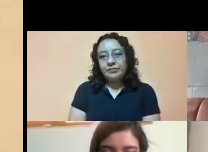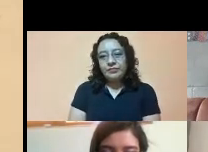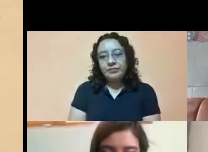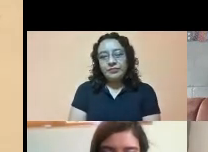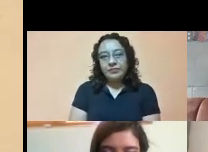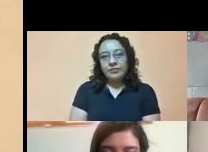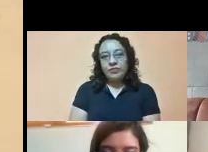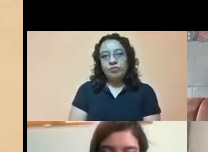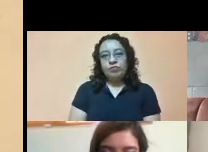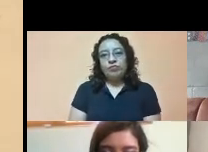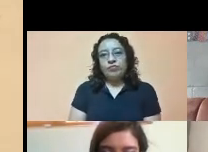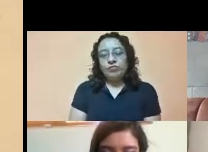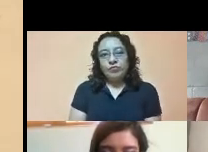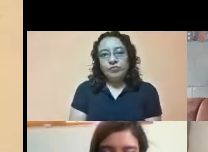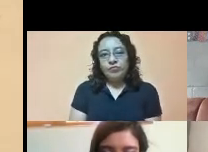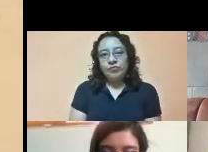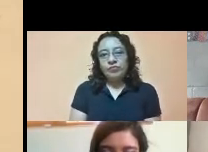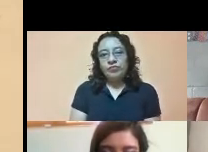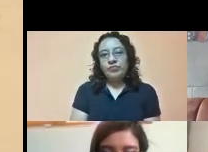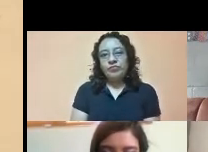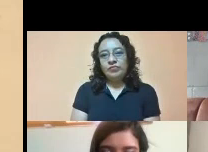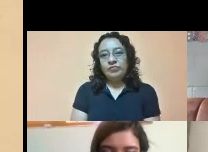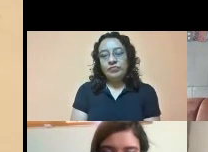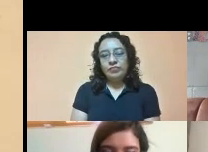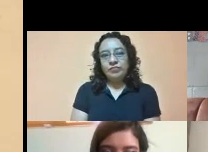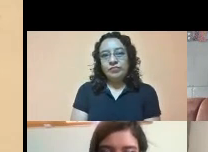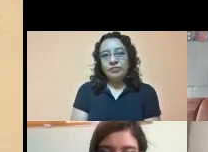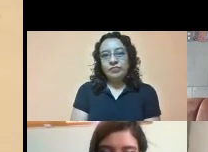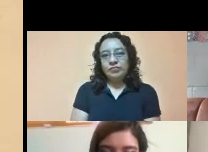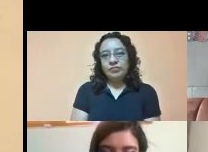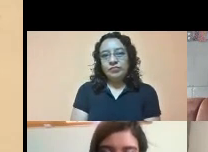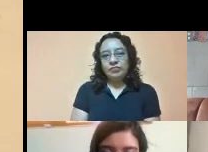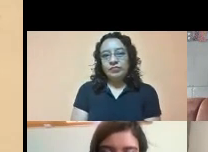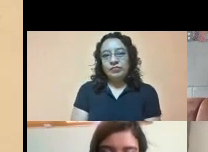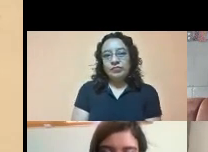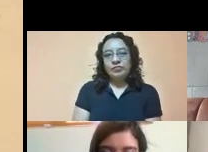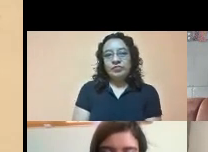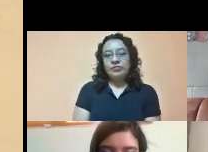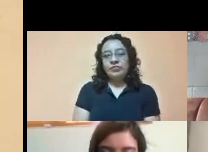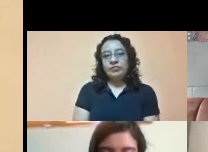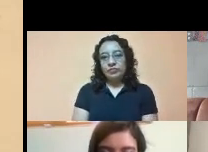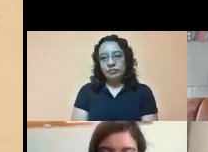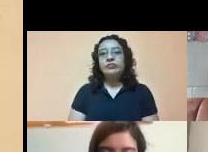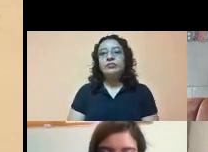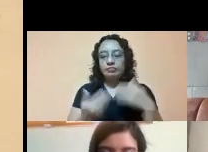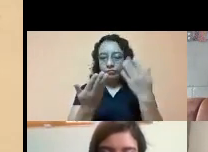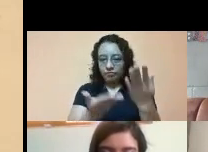En la siguiente presentación tenemos cuando el profesor Marco Antonio tenía 27 años.